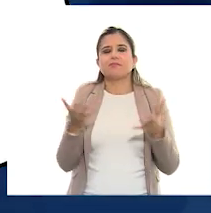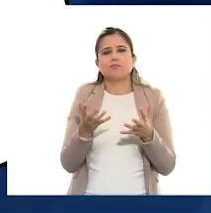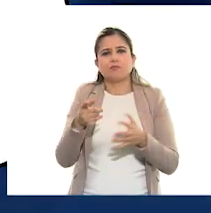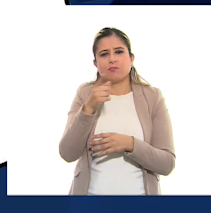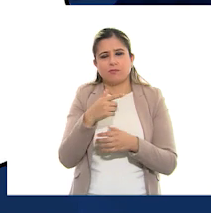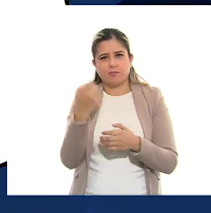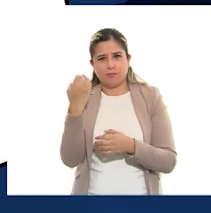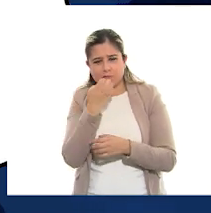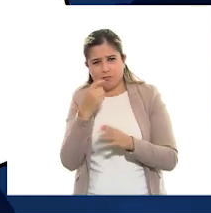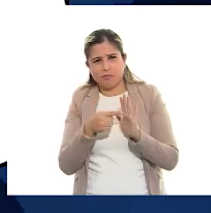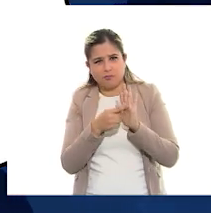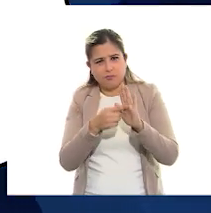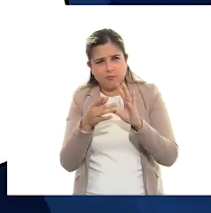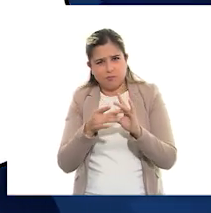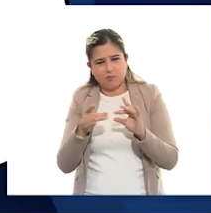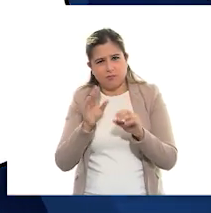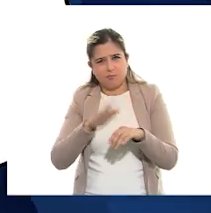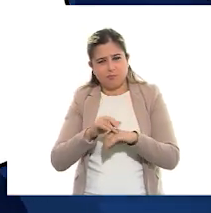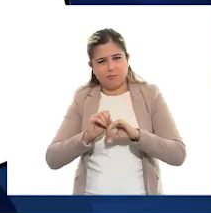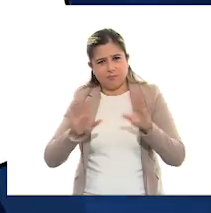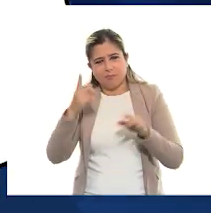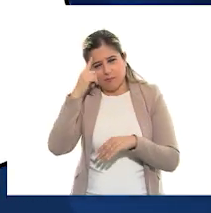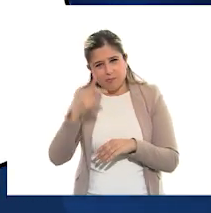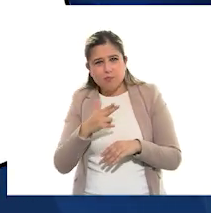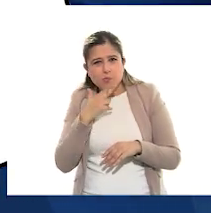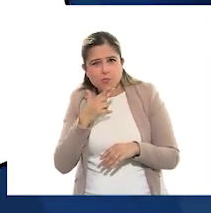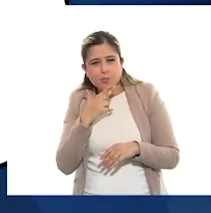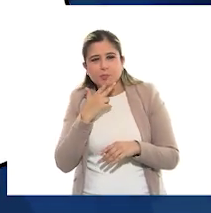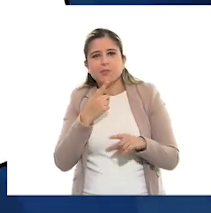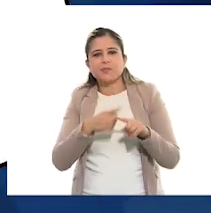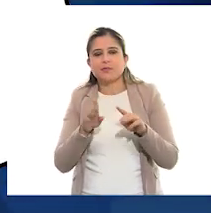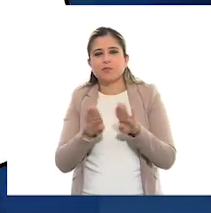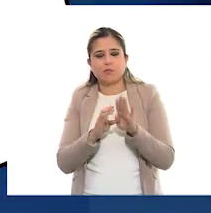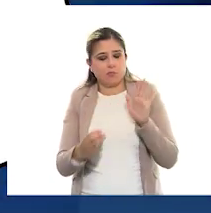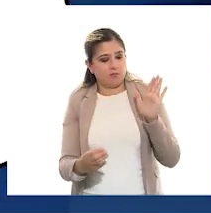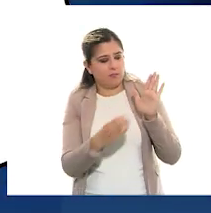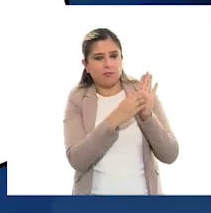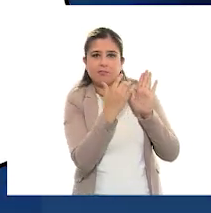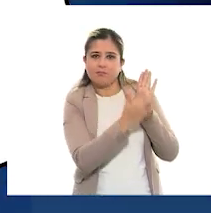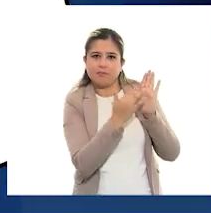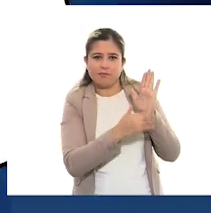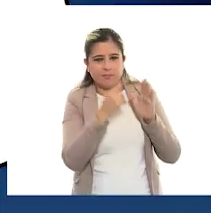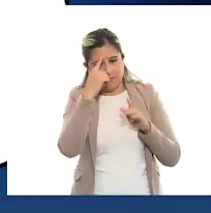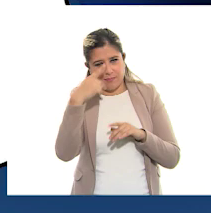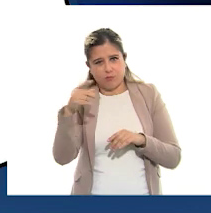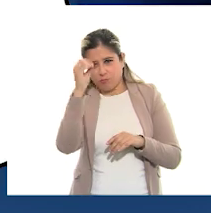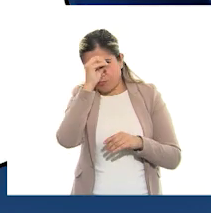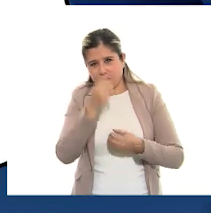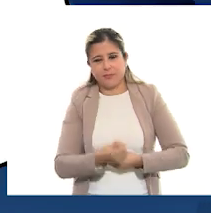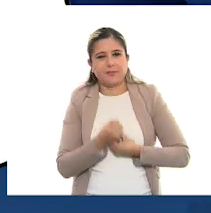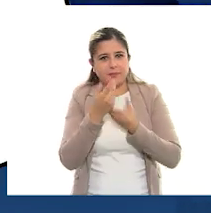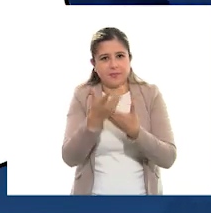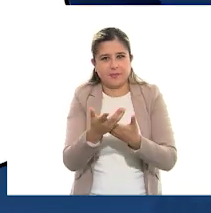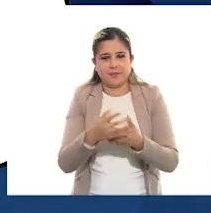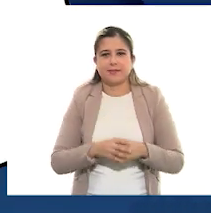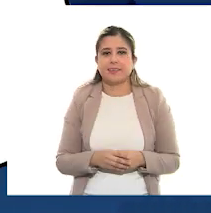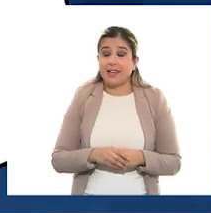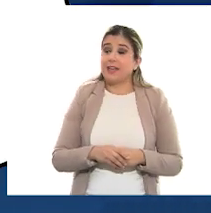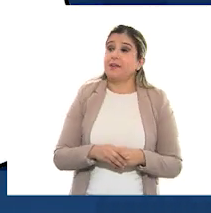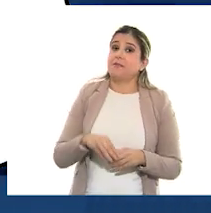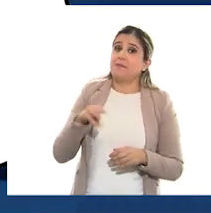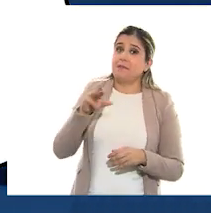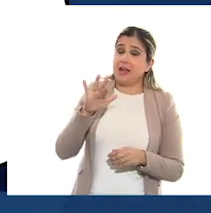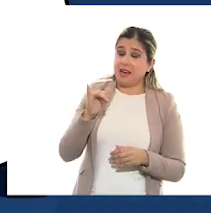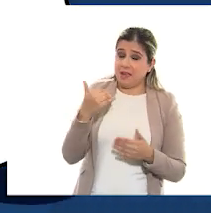la escuela, y la segunda que es que utiliza lo dicho en el artículo para dar solidez a su opinión. María, muy